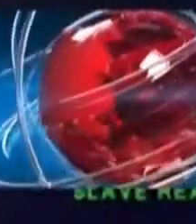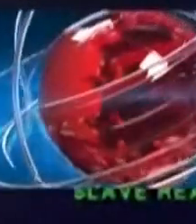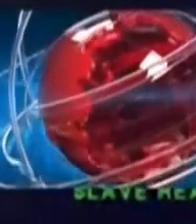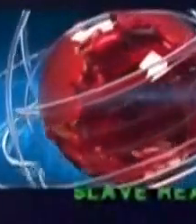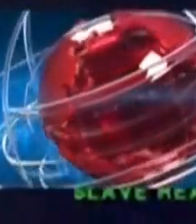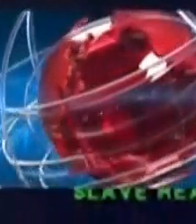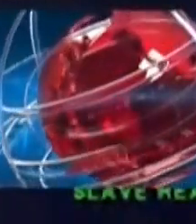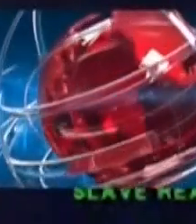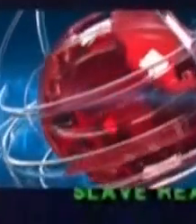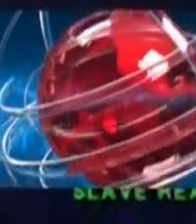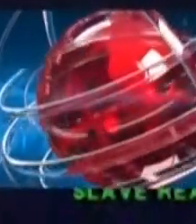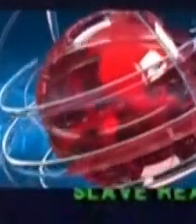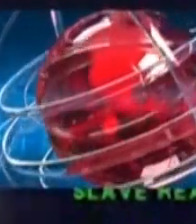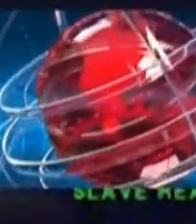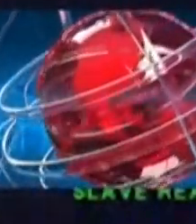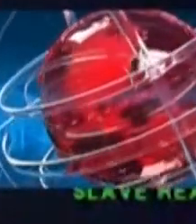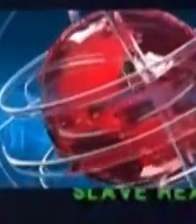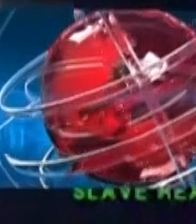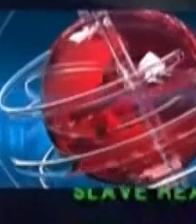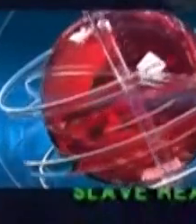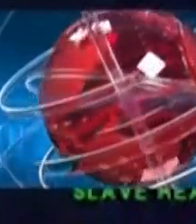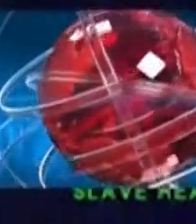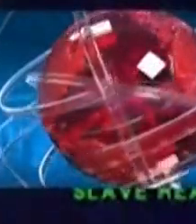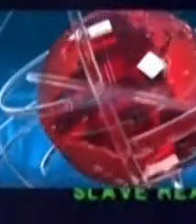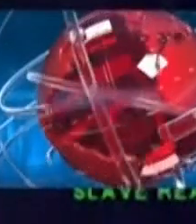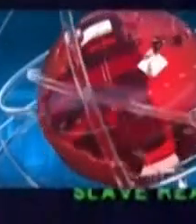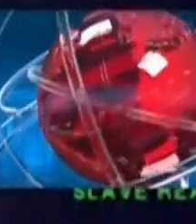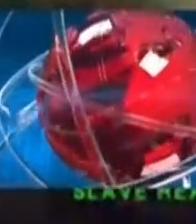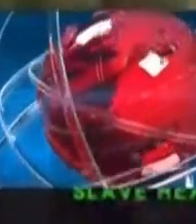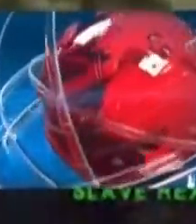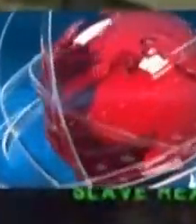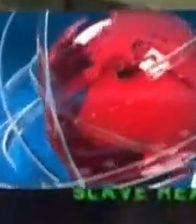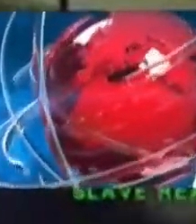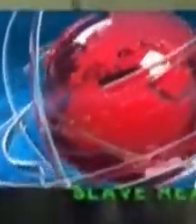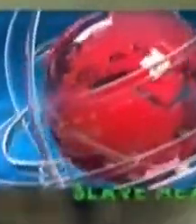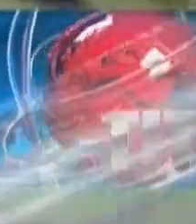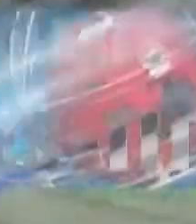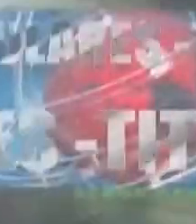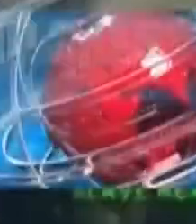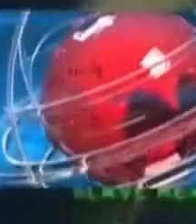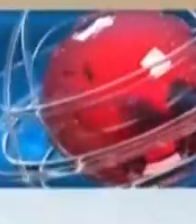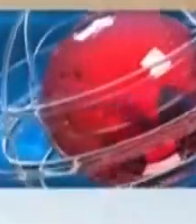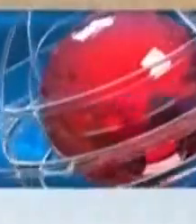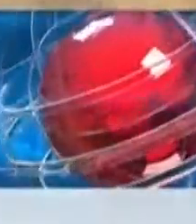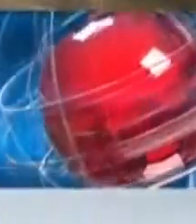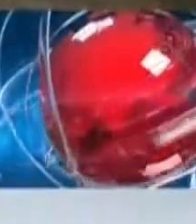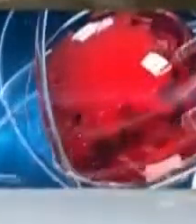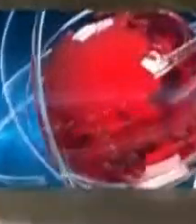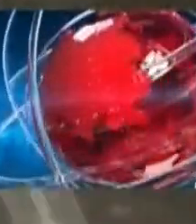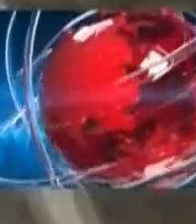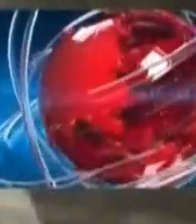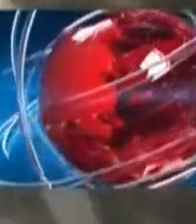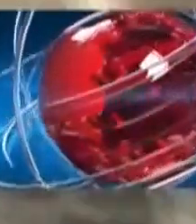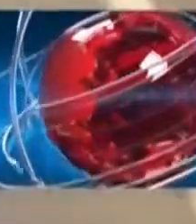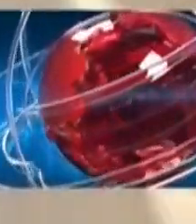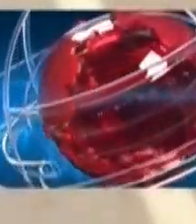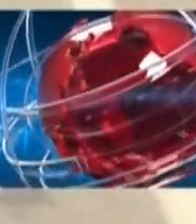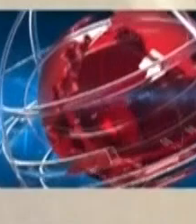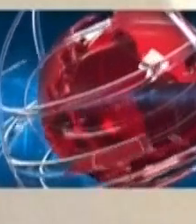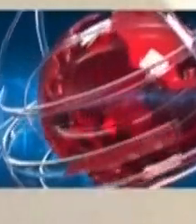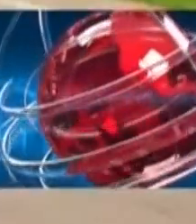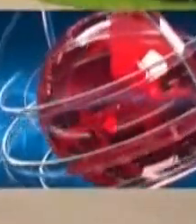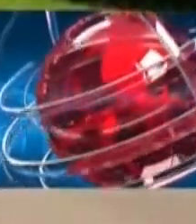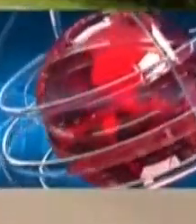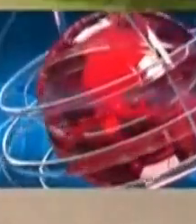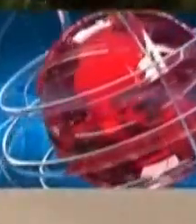Gremio de taxistas exigen protección de las autoridades por robos y asesinatos de conductores. En La Guajira, la gobernación